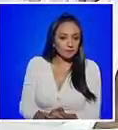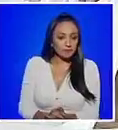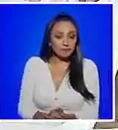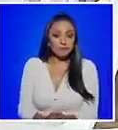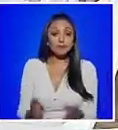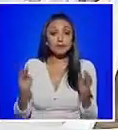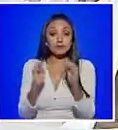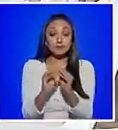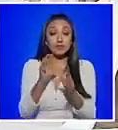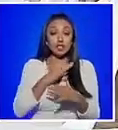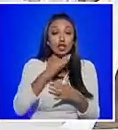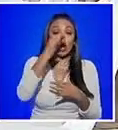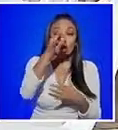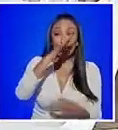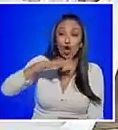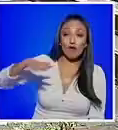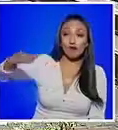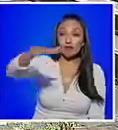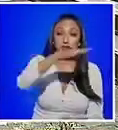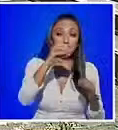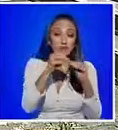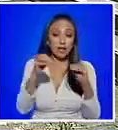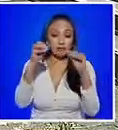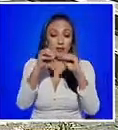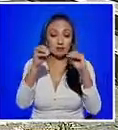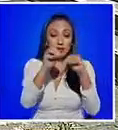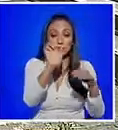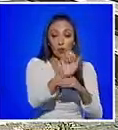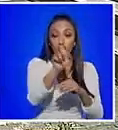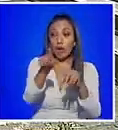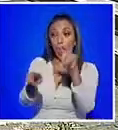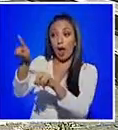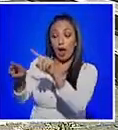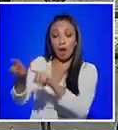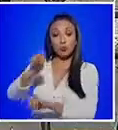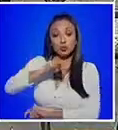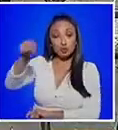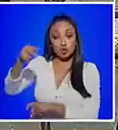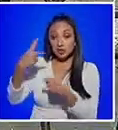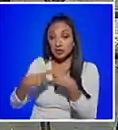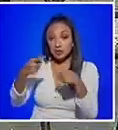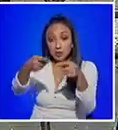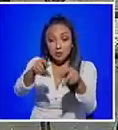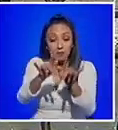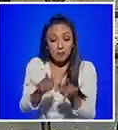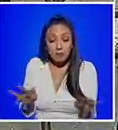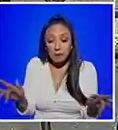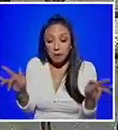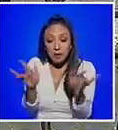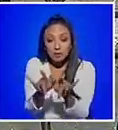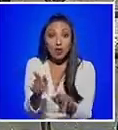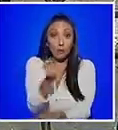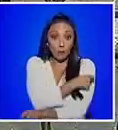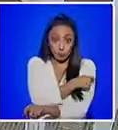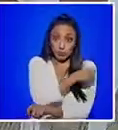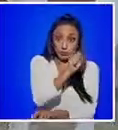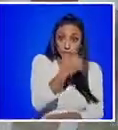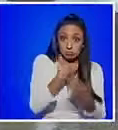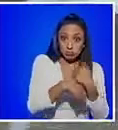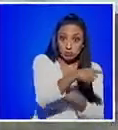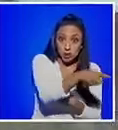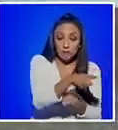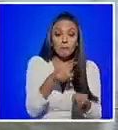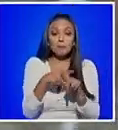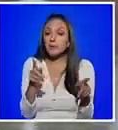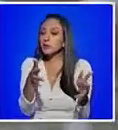otra ola de COVID-19 en el país, mientras en otros centros de vacunación del norte lo mismo. Dosis suficientes de vacunas,